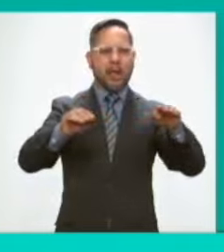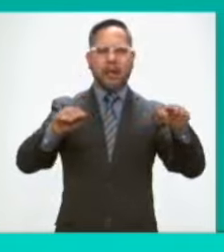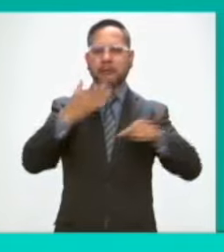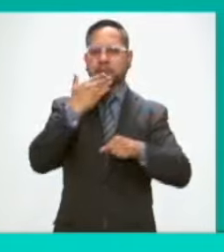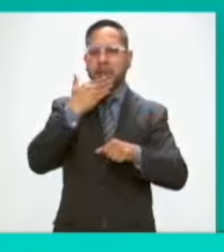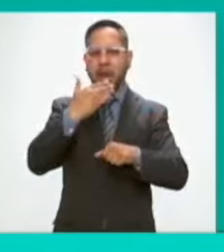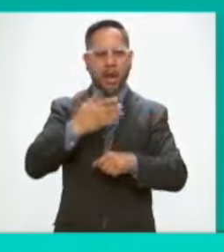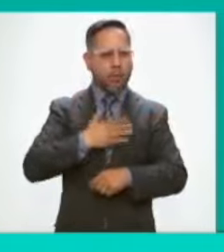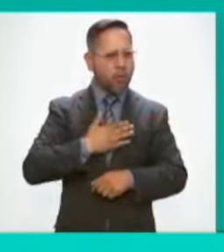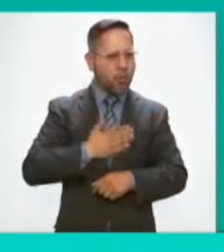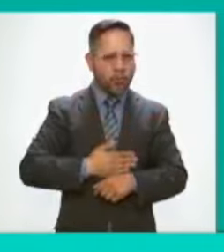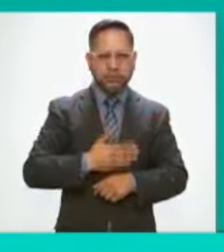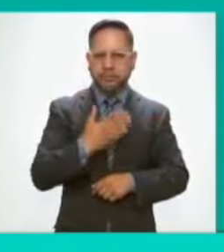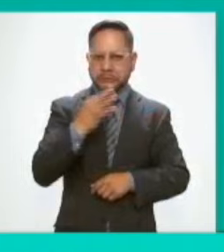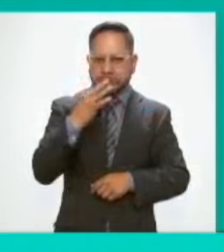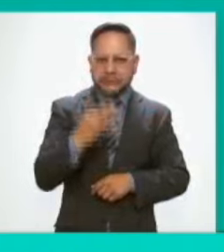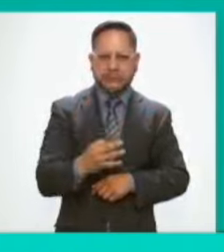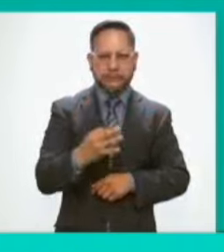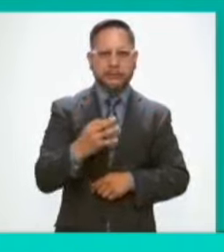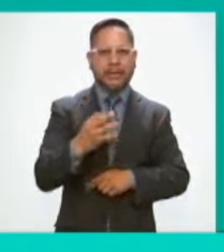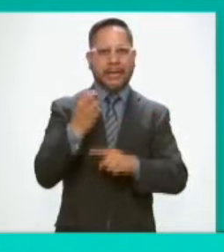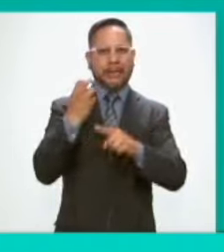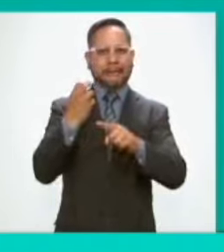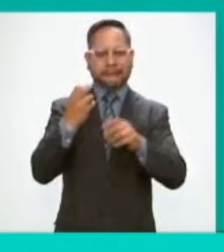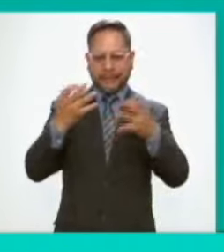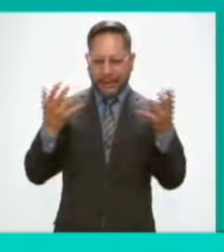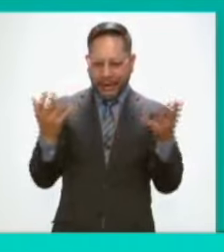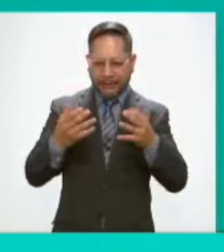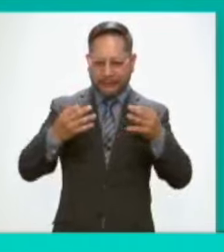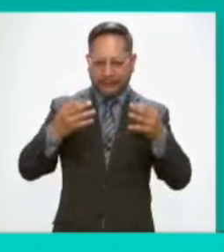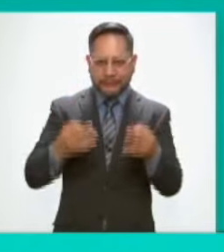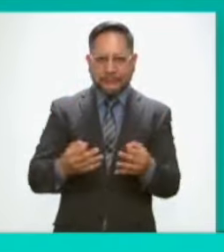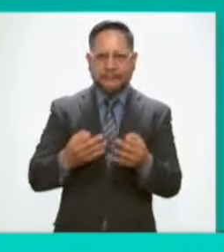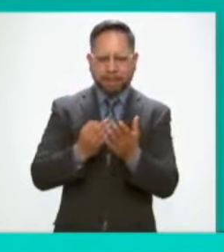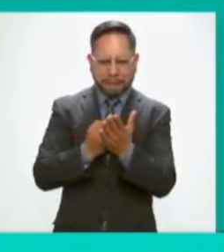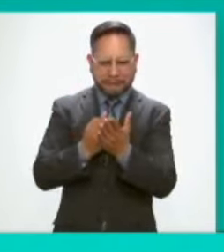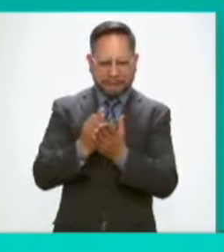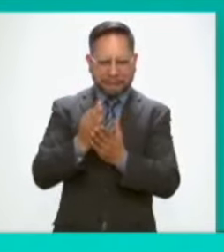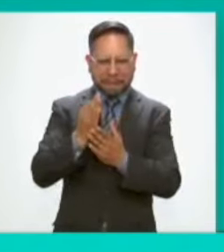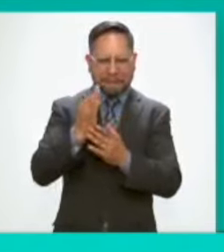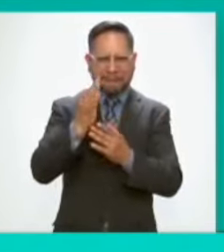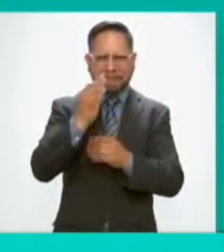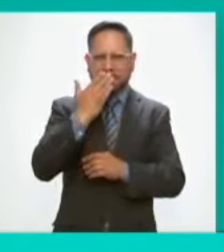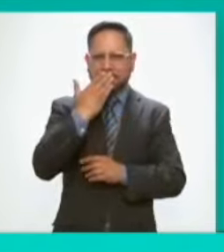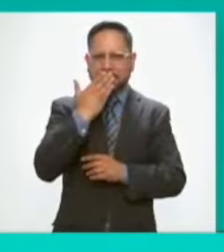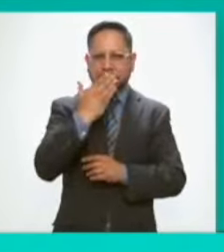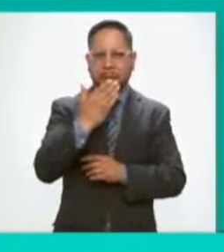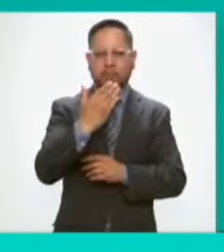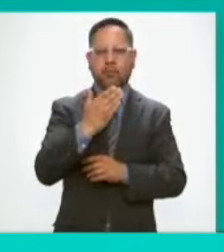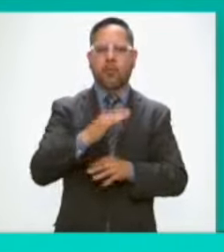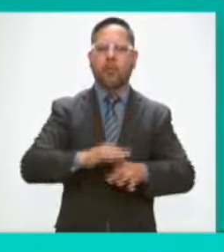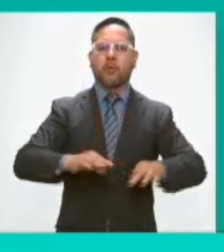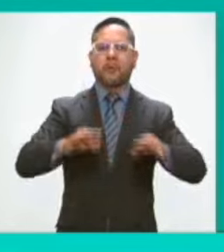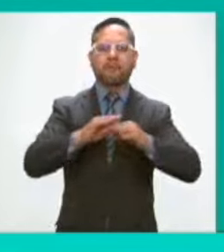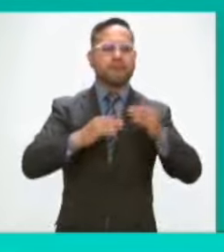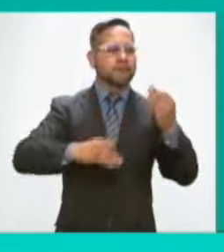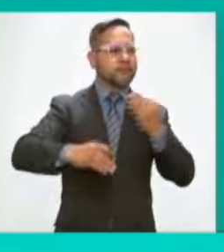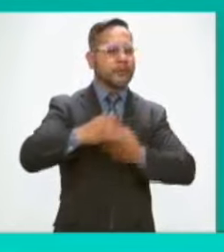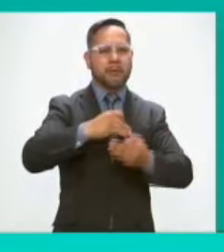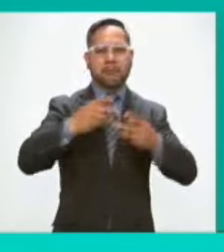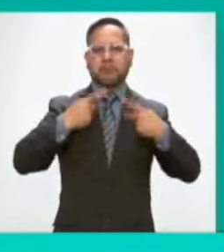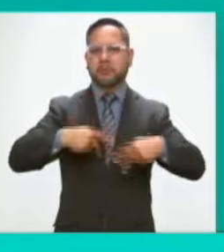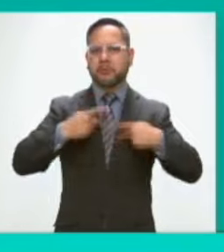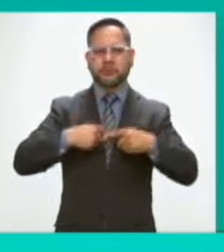la circulación de la información de calidad y fidedigna resulta indispensable para que la sociedad